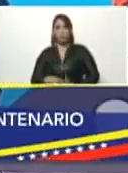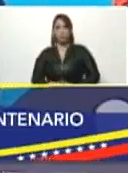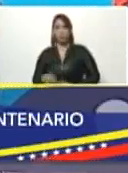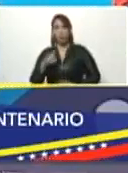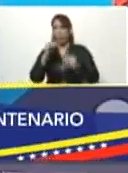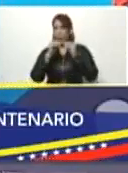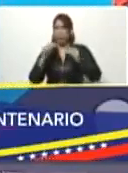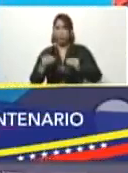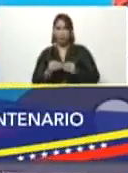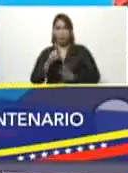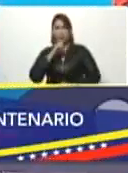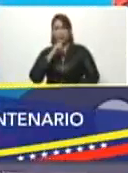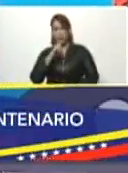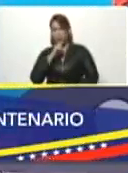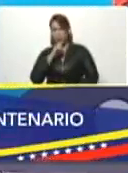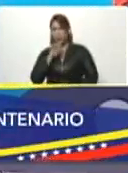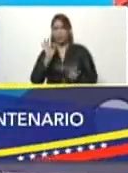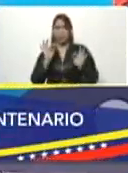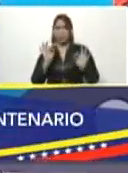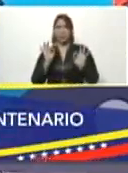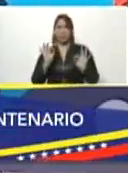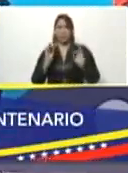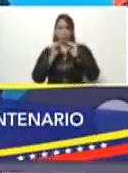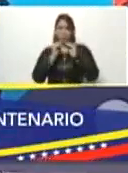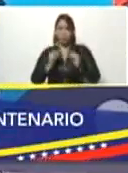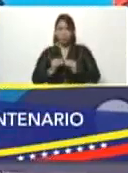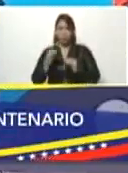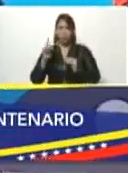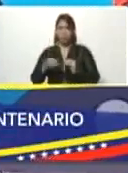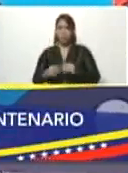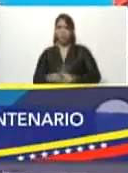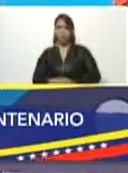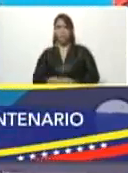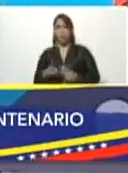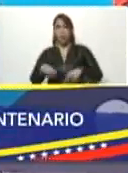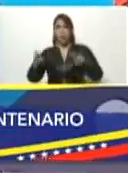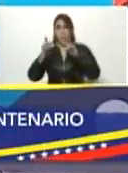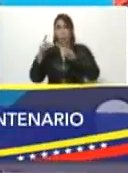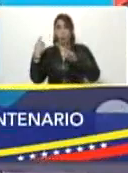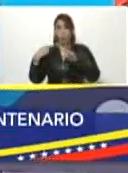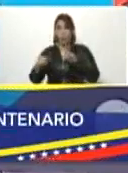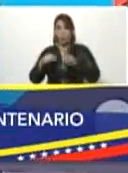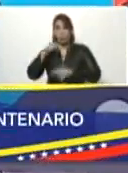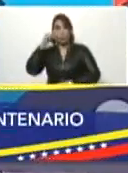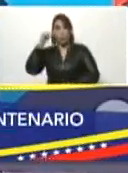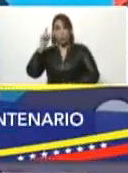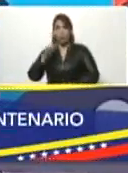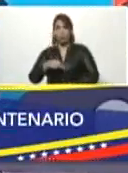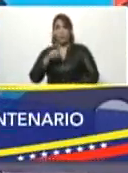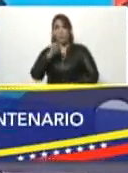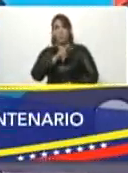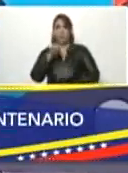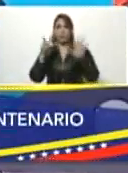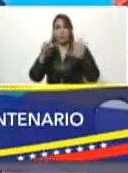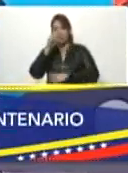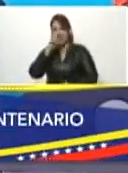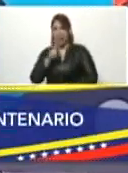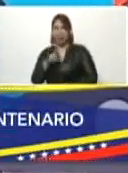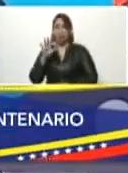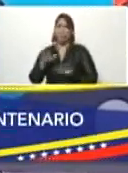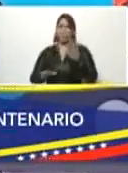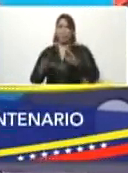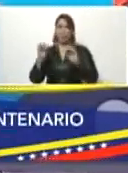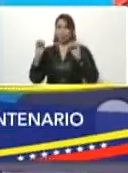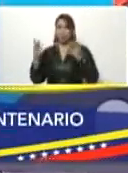una coyuntura específica. Coinciden los ponentes en el valor que tiene Sucre, joven, 27 años apenas,